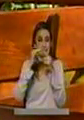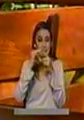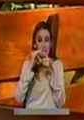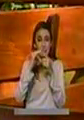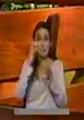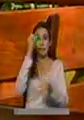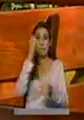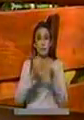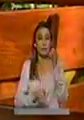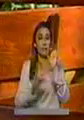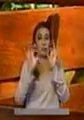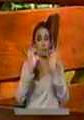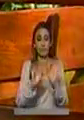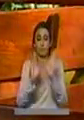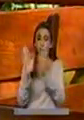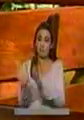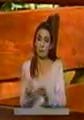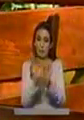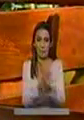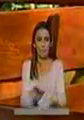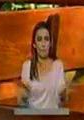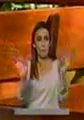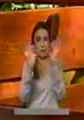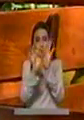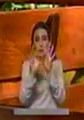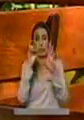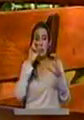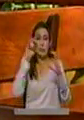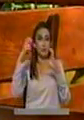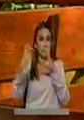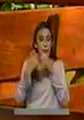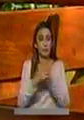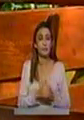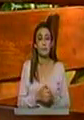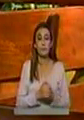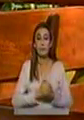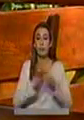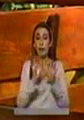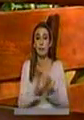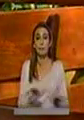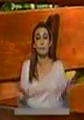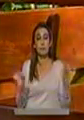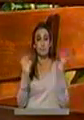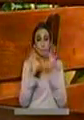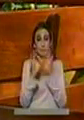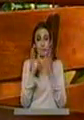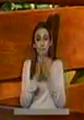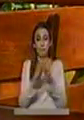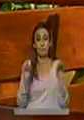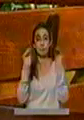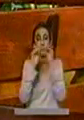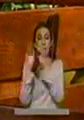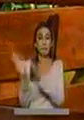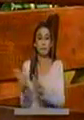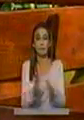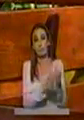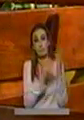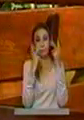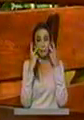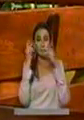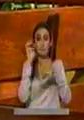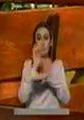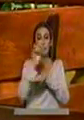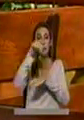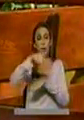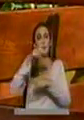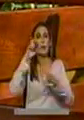reflexión final sobre este importante tema del turismo, uno de los sectores más con mayor potencial en nuestro país,